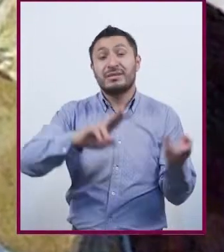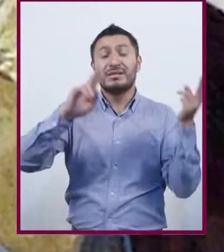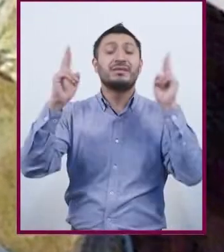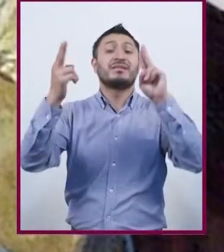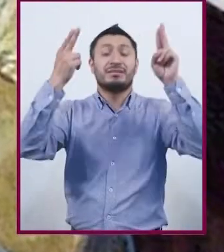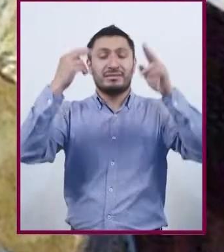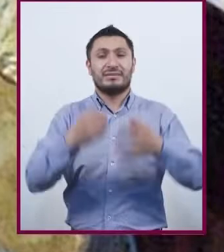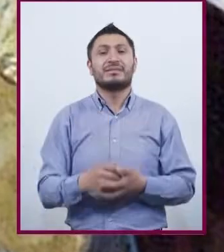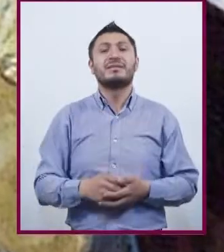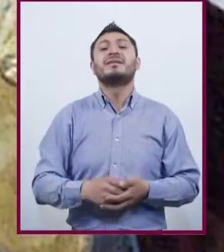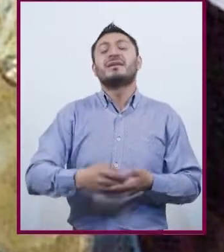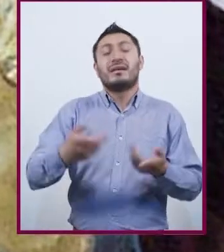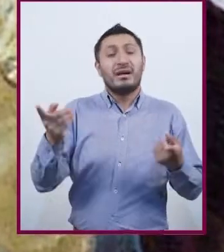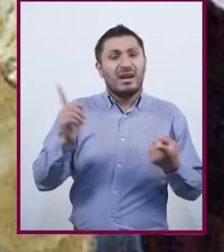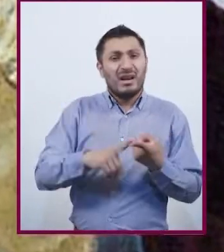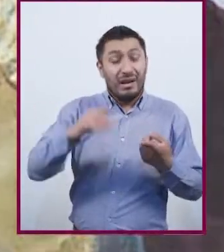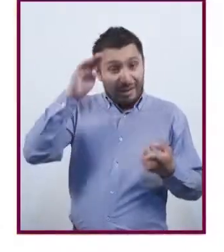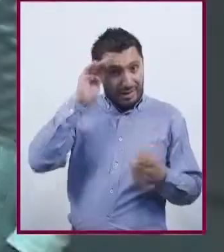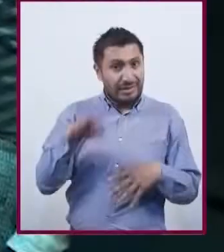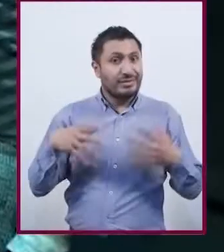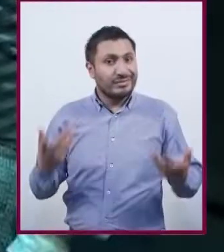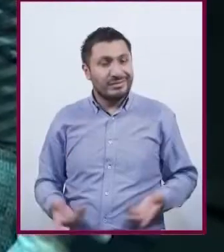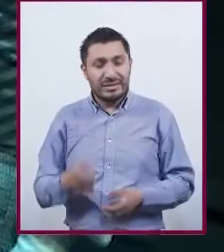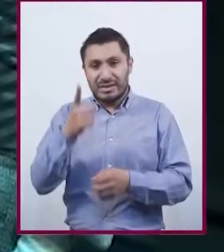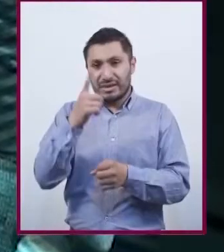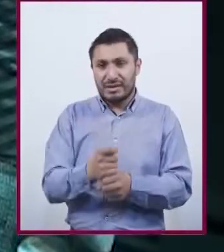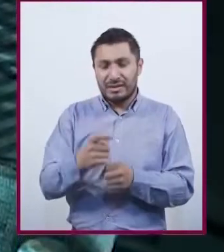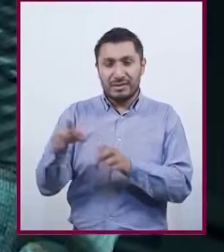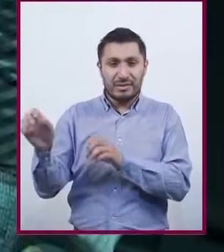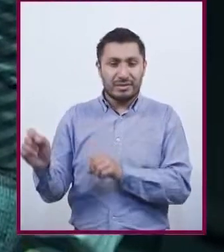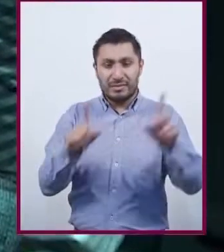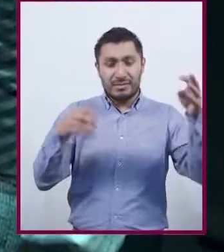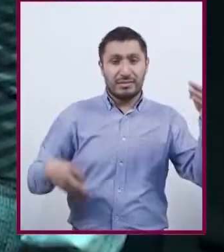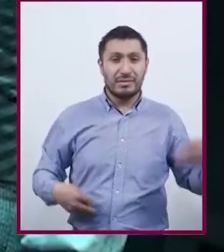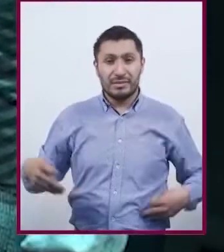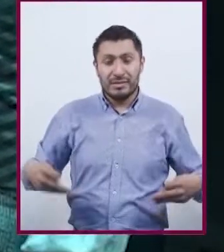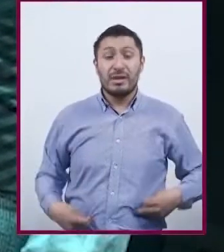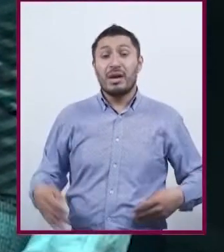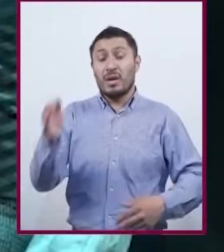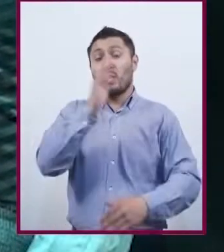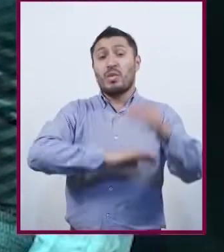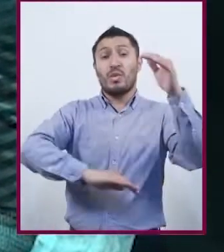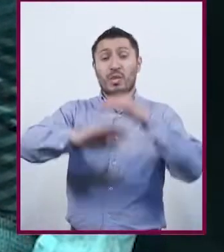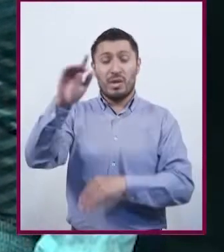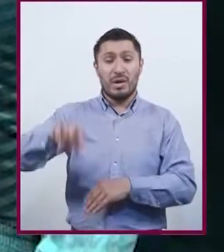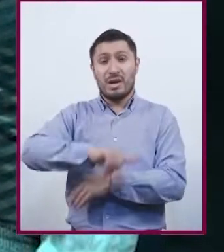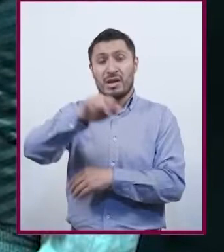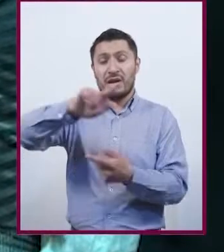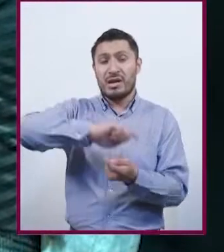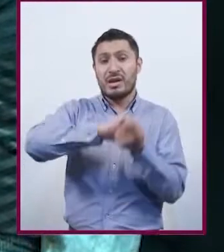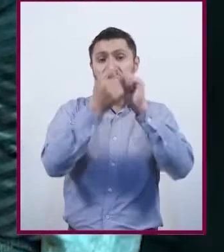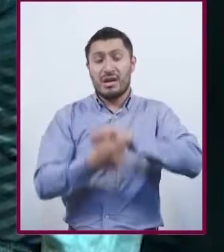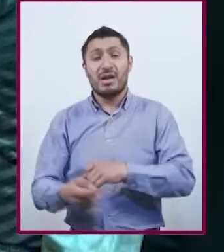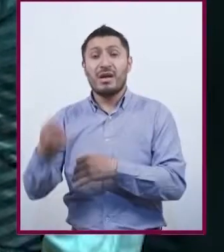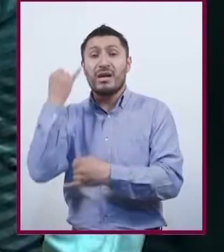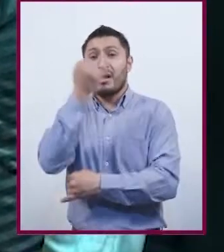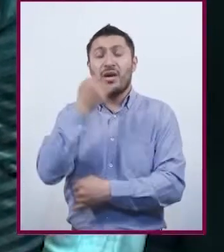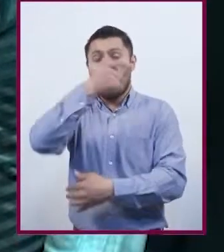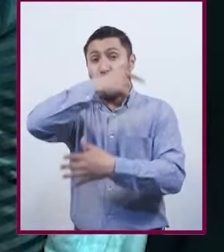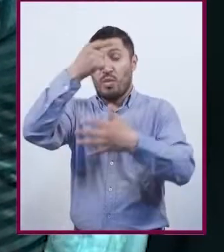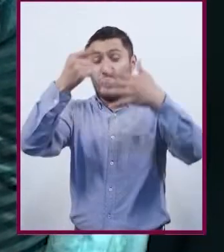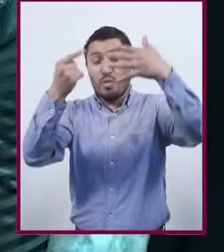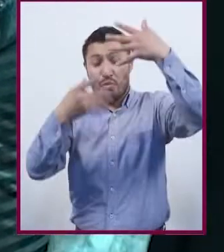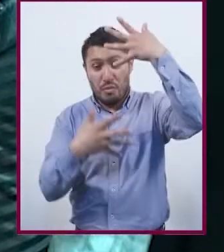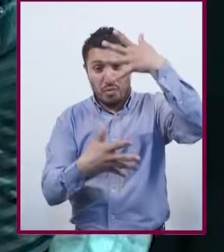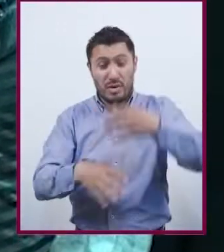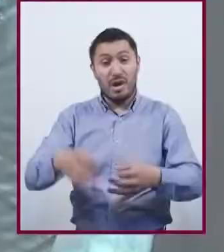de la literatura universal. ¿Quién lo iba a pensar? Primero fue llevada al teatro con gran éxito, luego traducida a